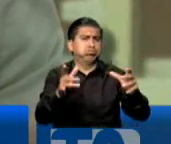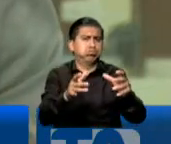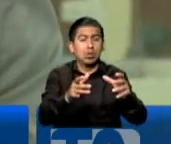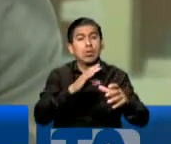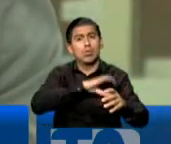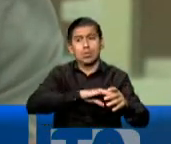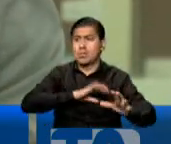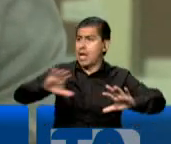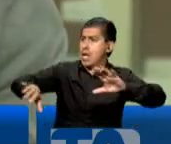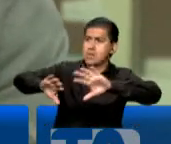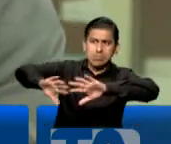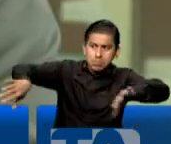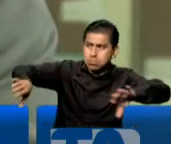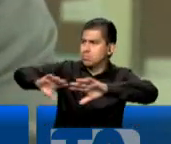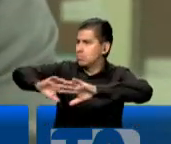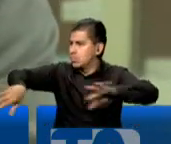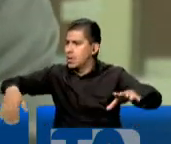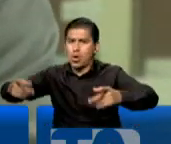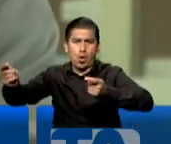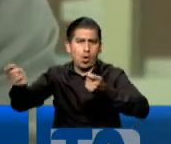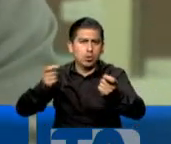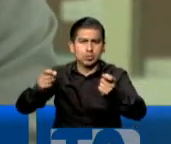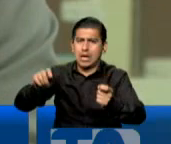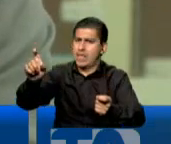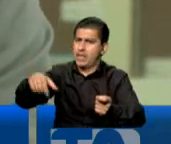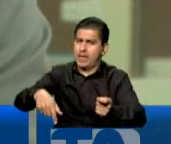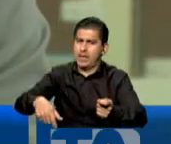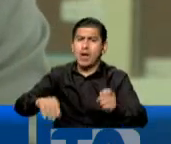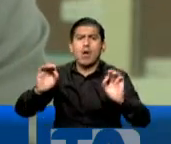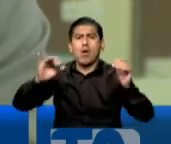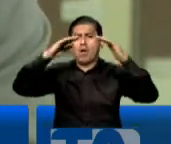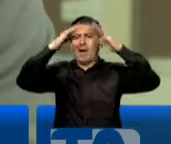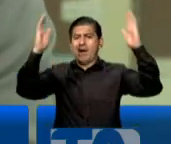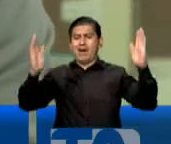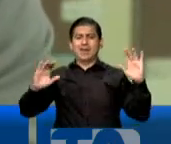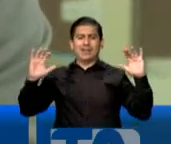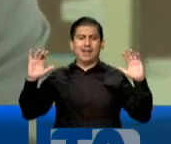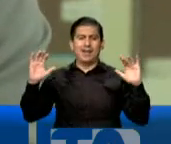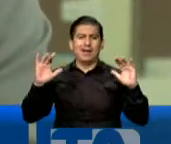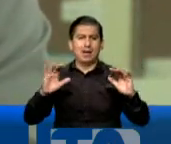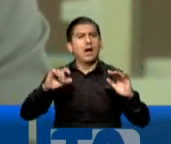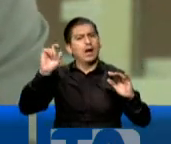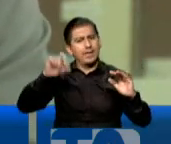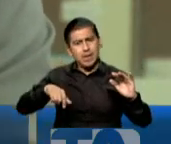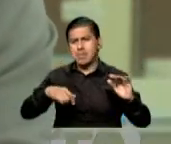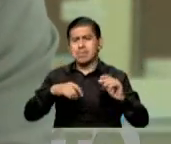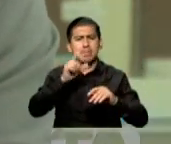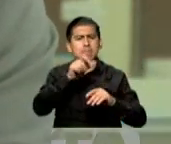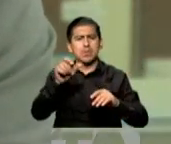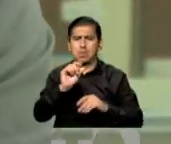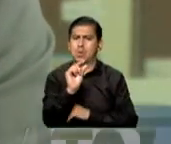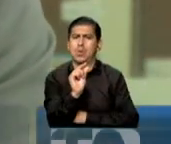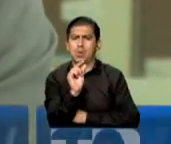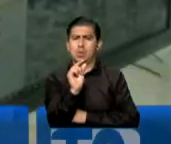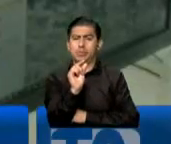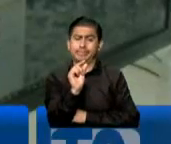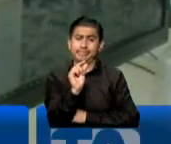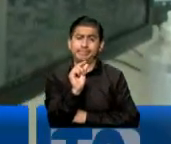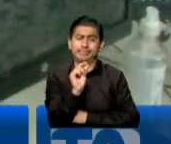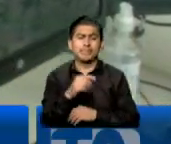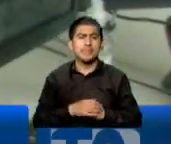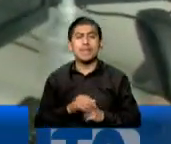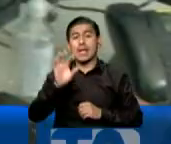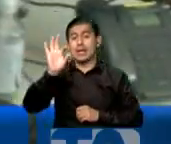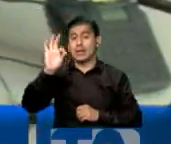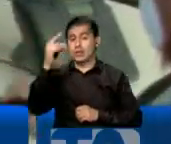que pongan las condiciones de cuánto se podría hacer el aforo máximo en cada espacio que se desee utilizar. El